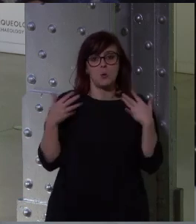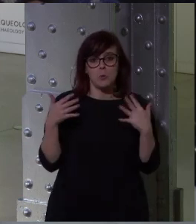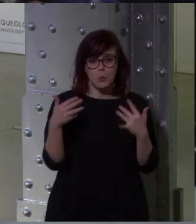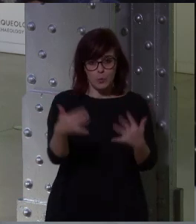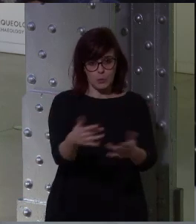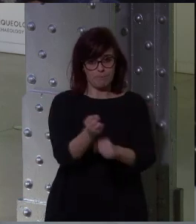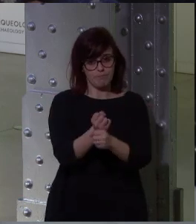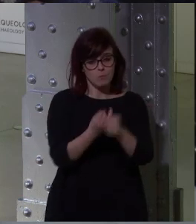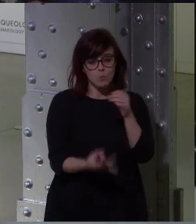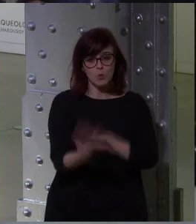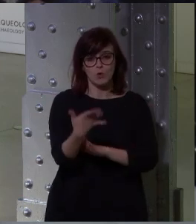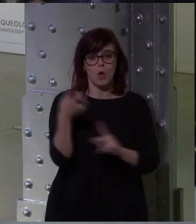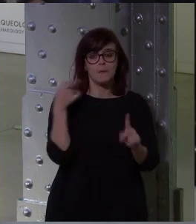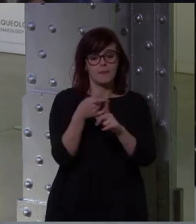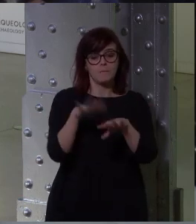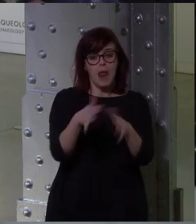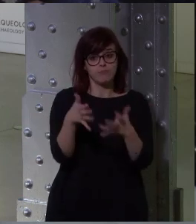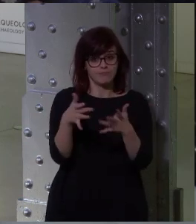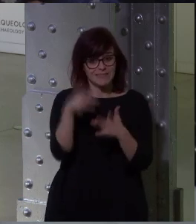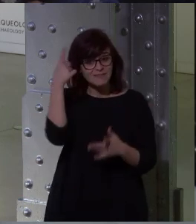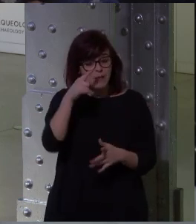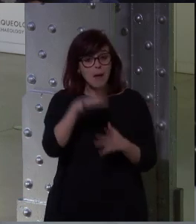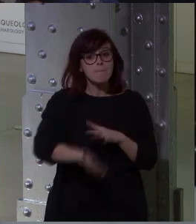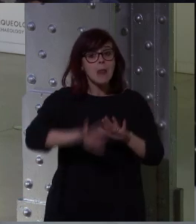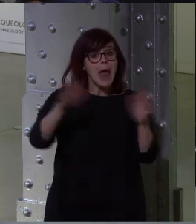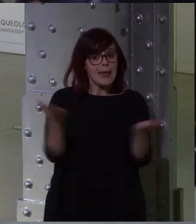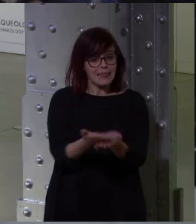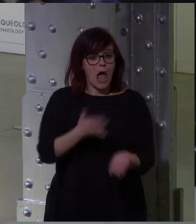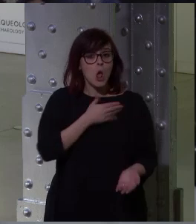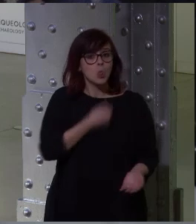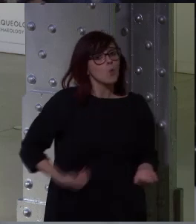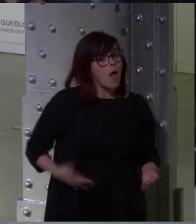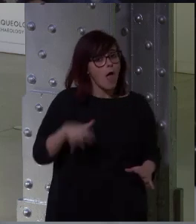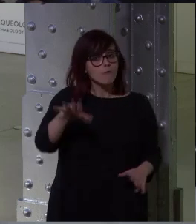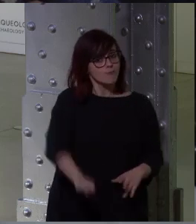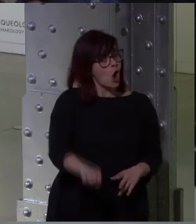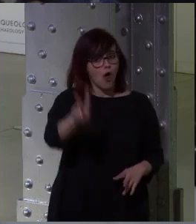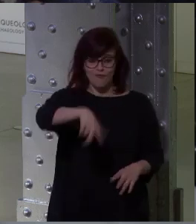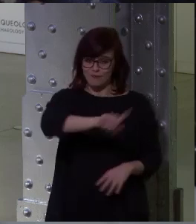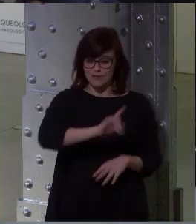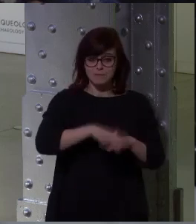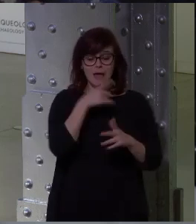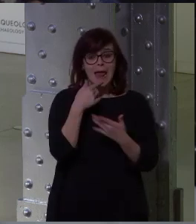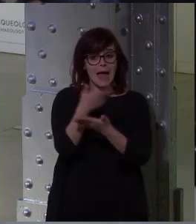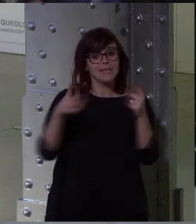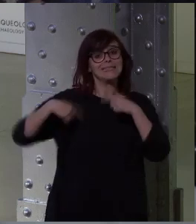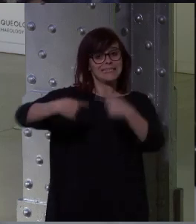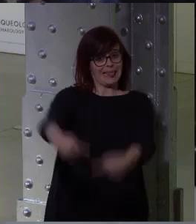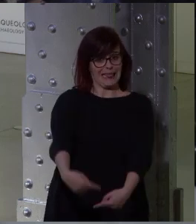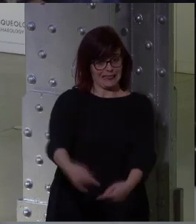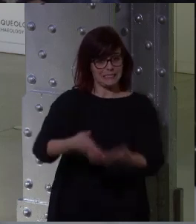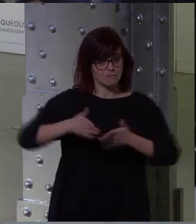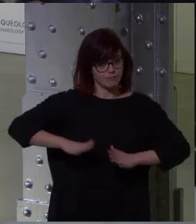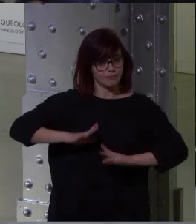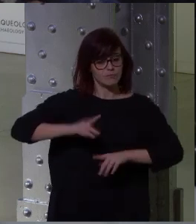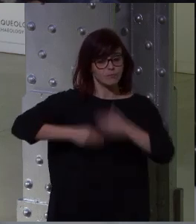todos necesitamos, porque no nos olvidemos que el planeta no es para nosotros, sino que está pensado para nuestros descendientes